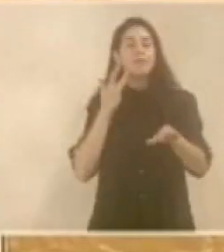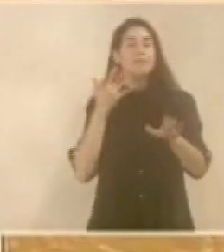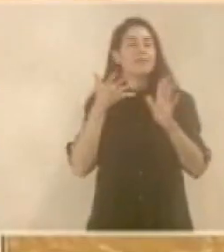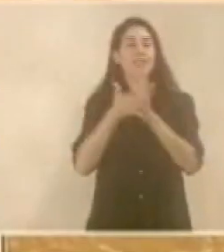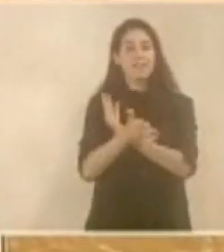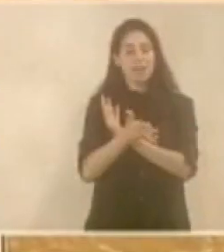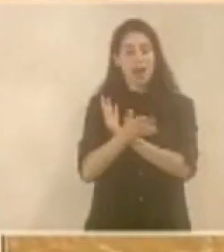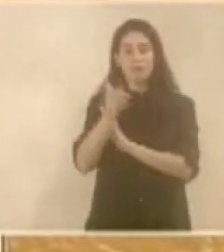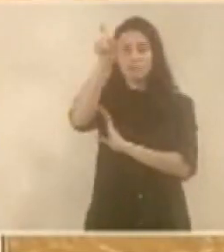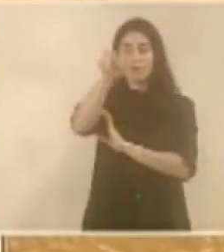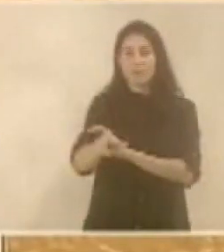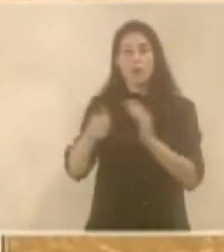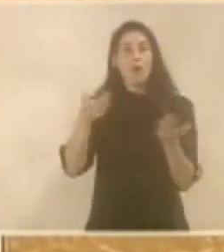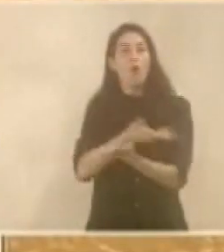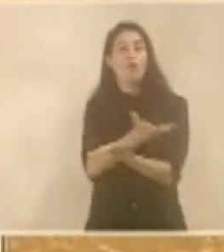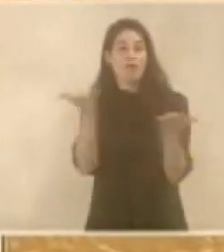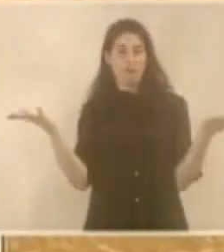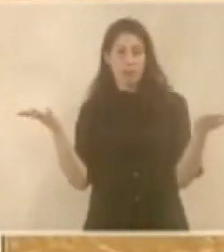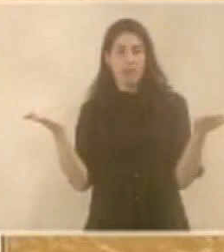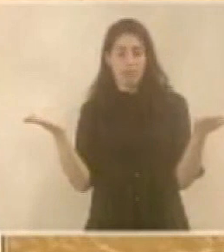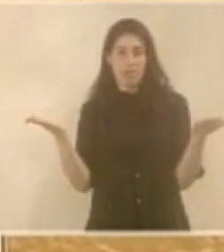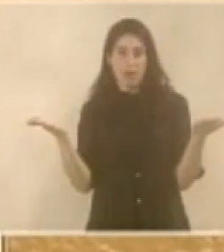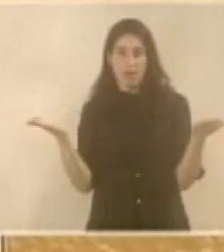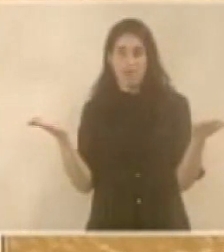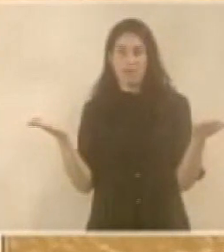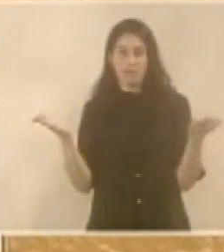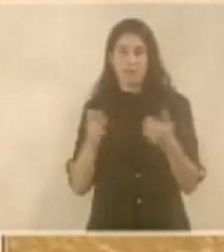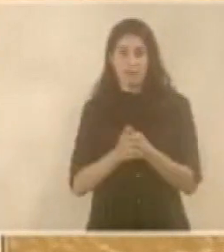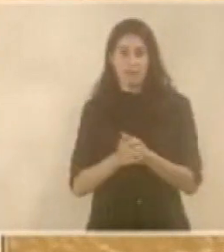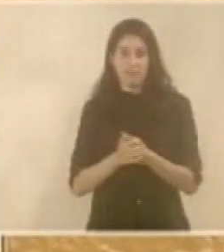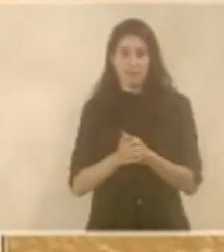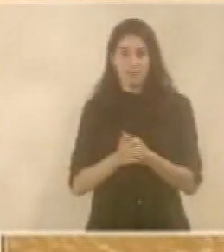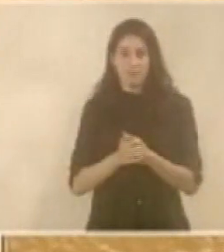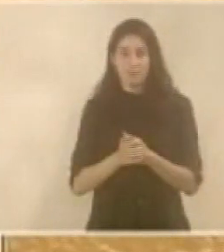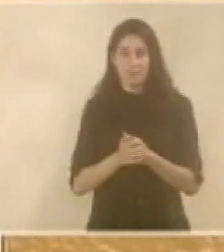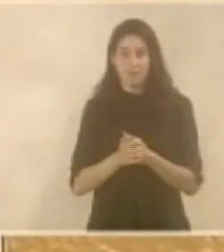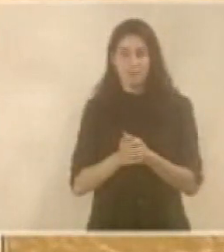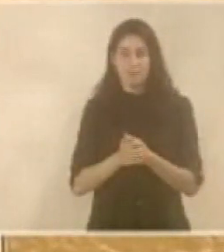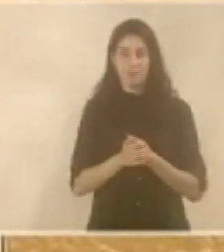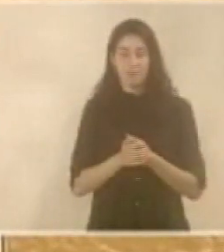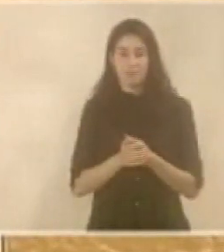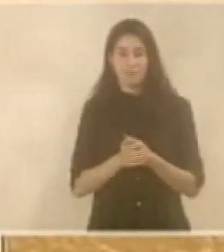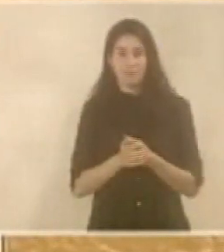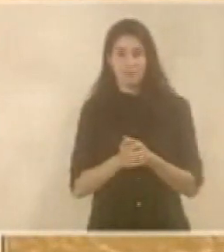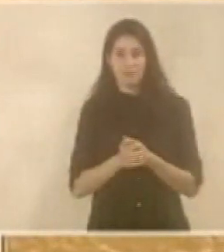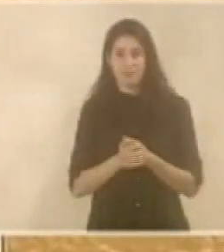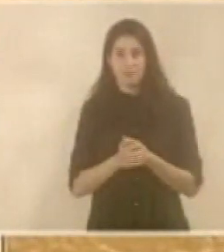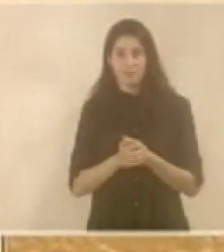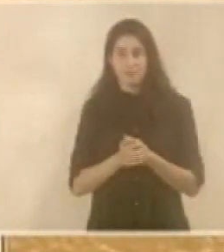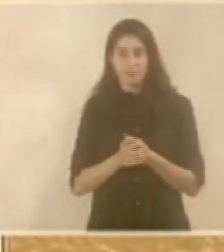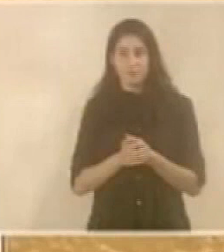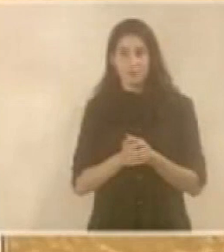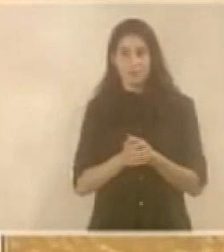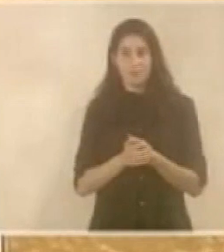norma. Les salvaré con total confianza, con la única limitación en mis palabras que las que establecen las